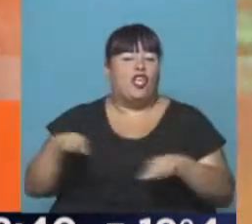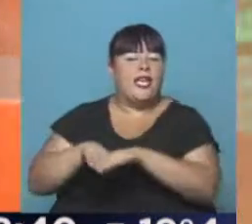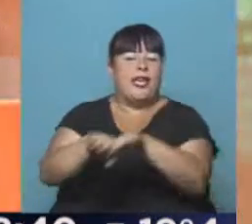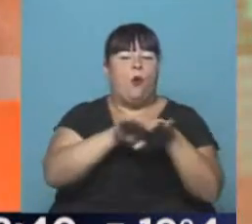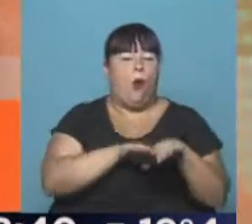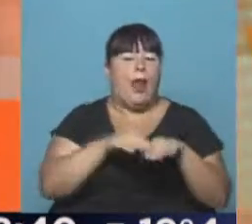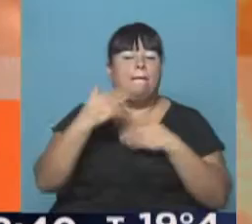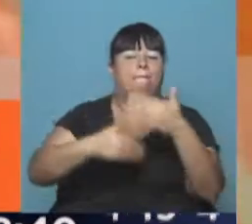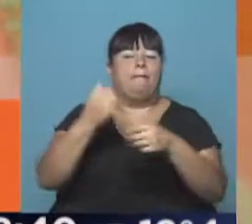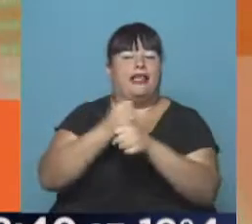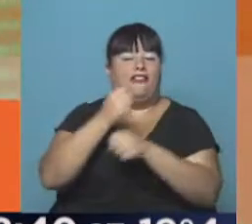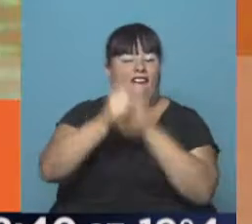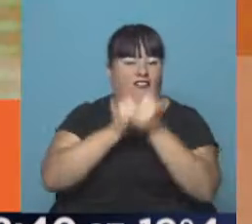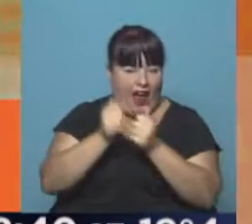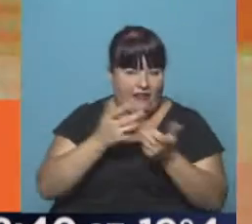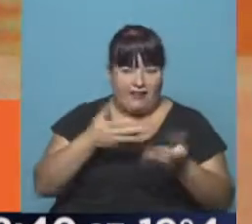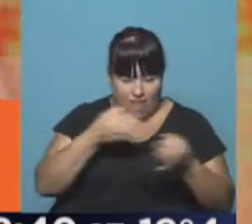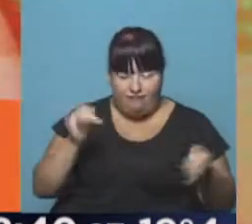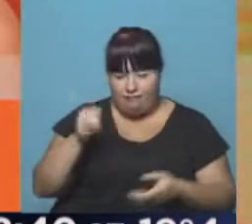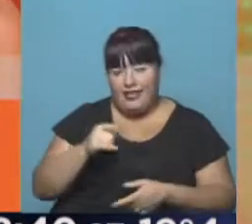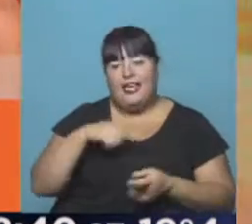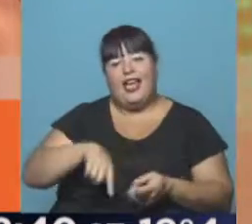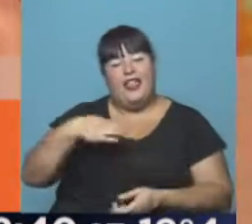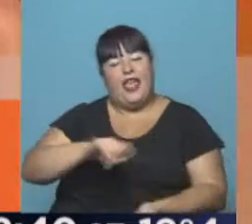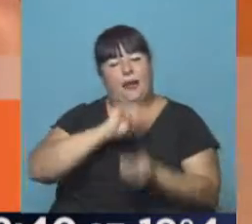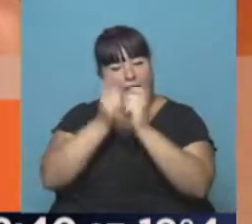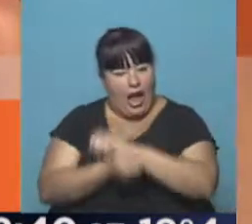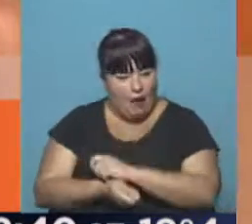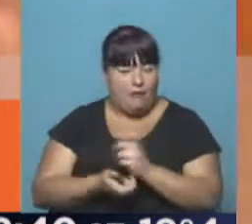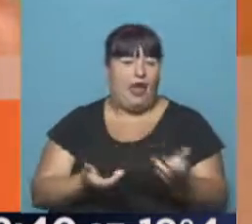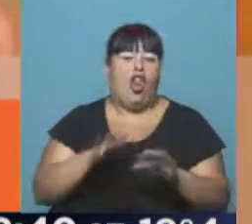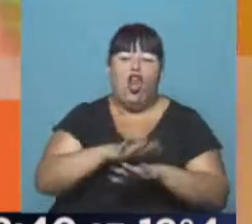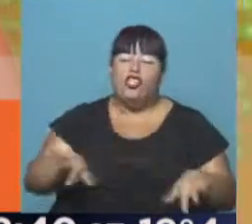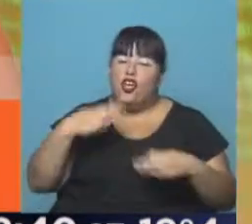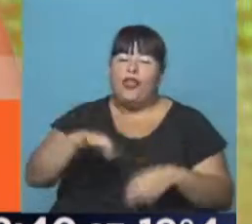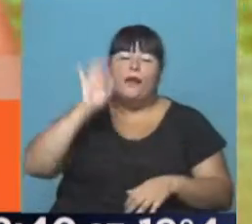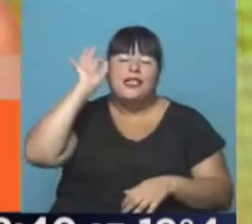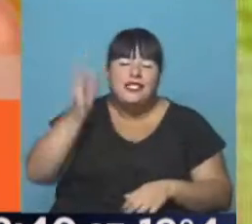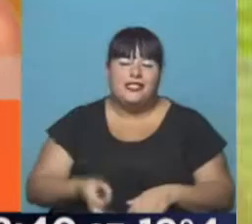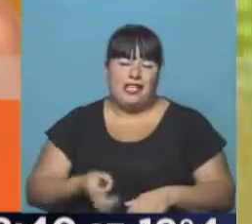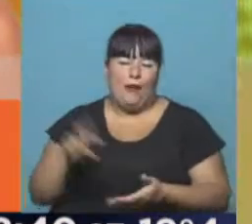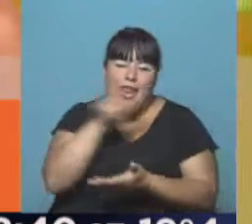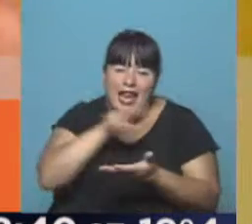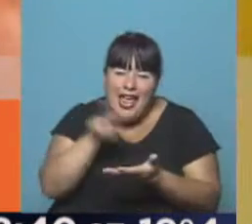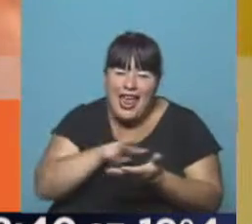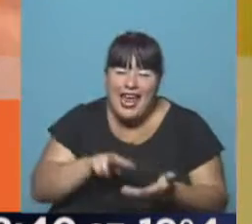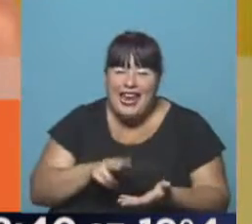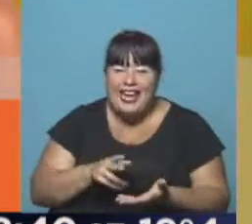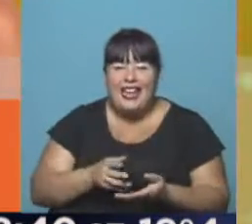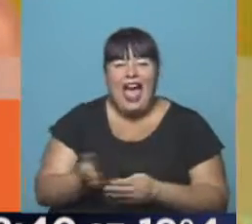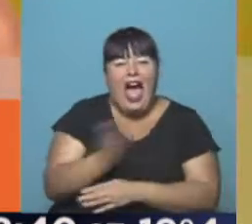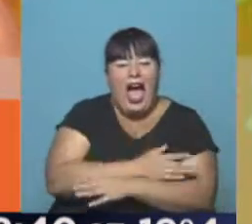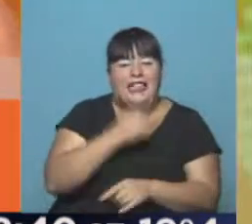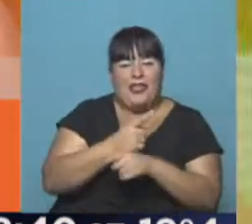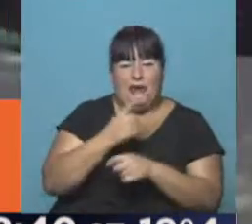en serie para trabajar en una fábrica, en definitiva. Las cosas tienen que cambiar y los chicos tienen que saber leer antes de terminar